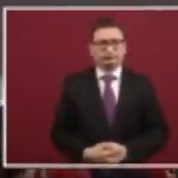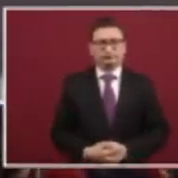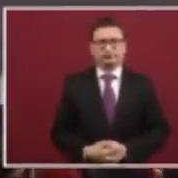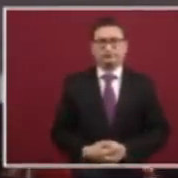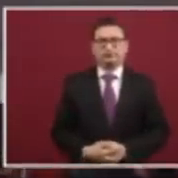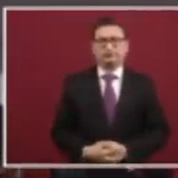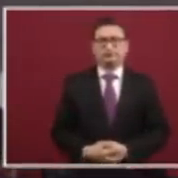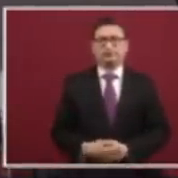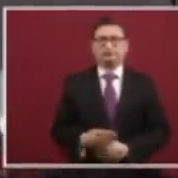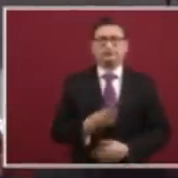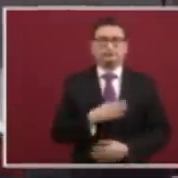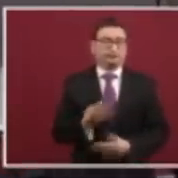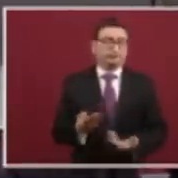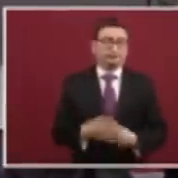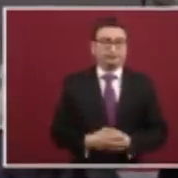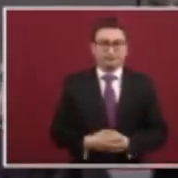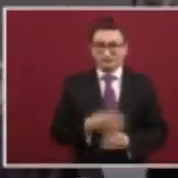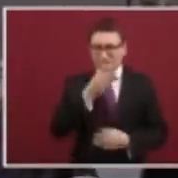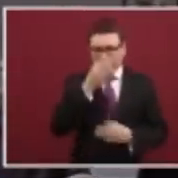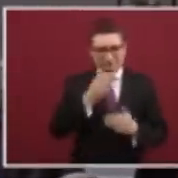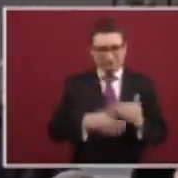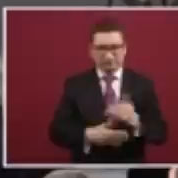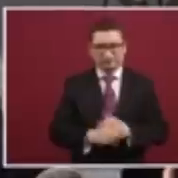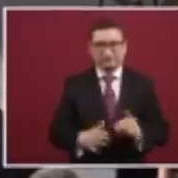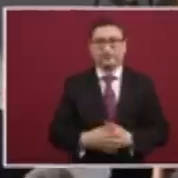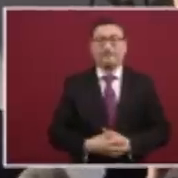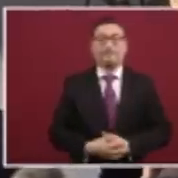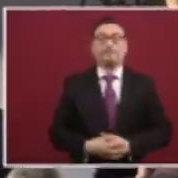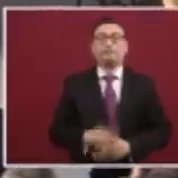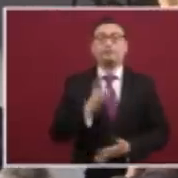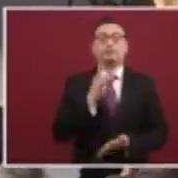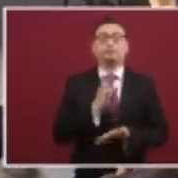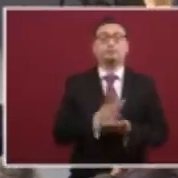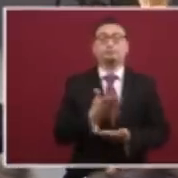Bueno, ya estamos por terminar. Solo